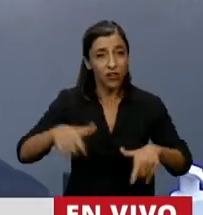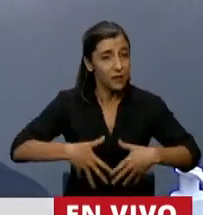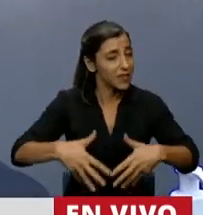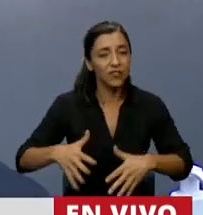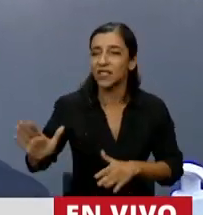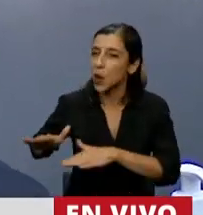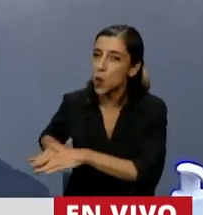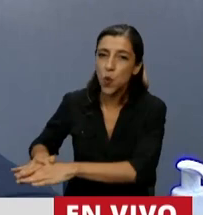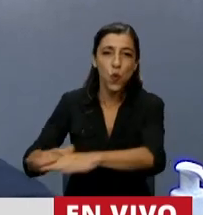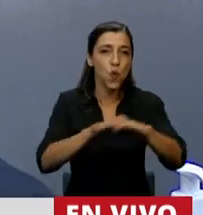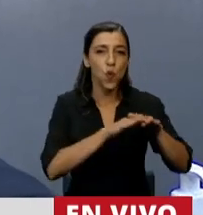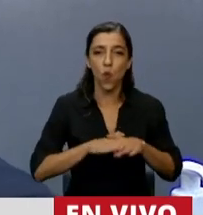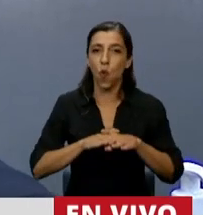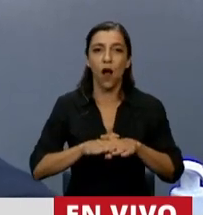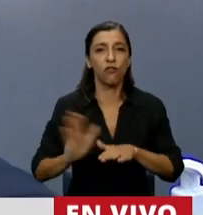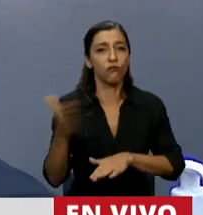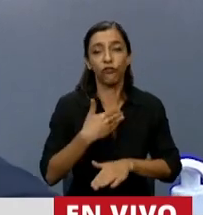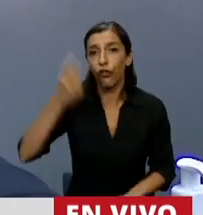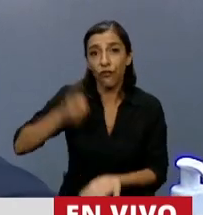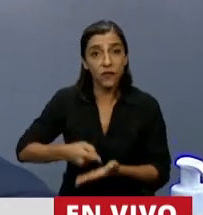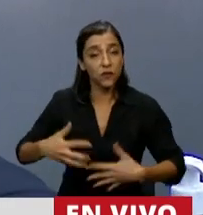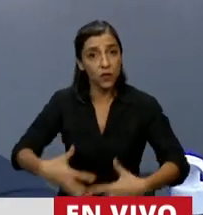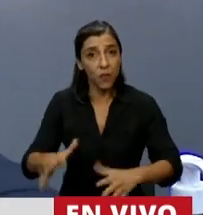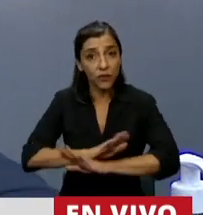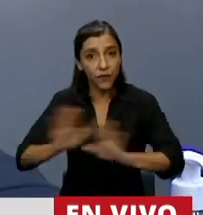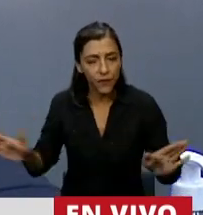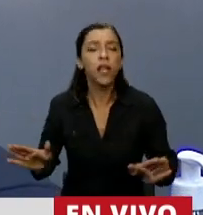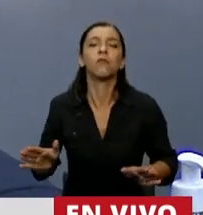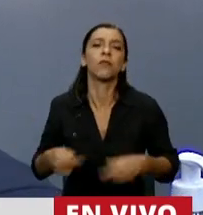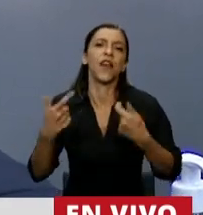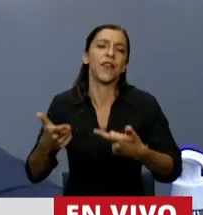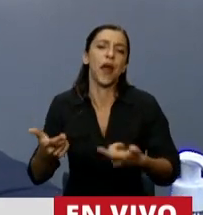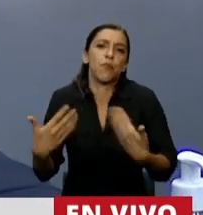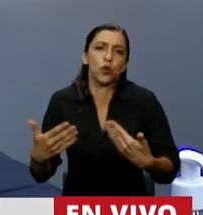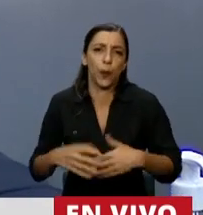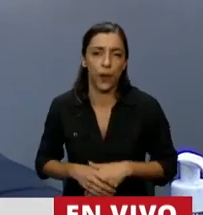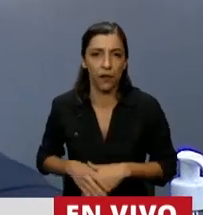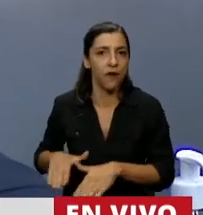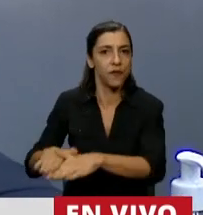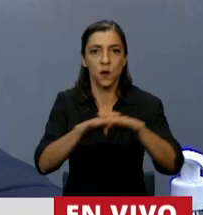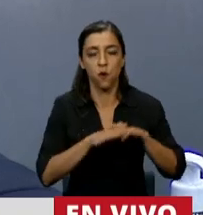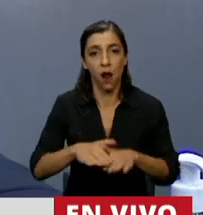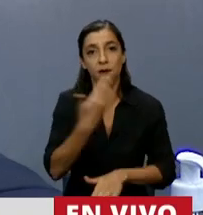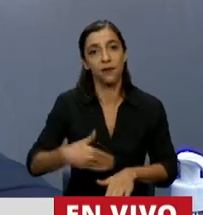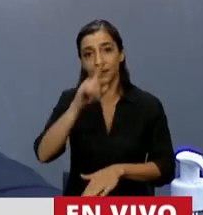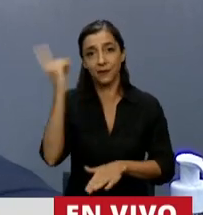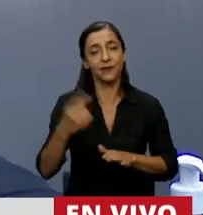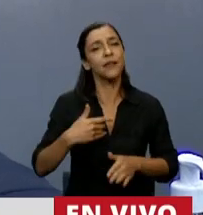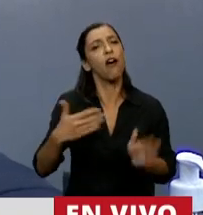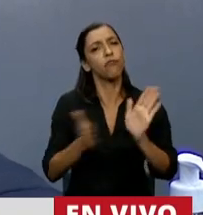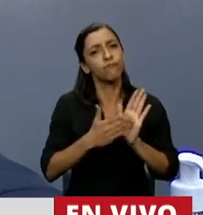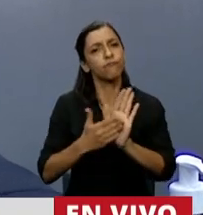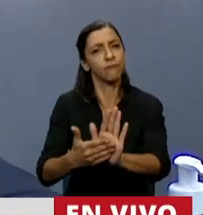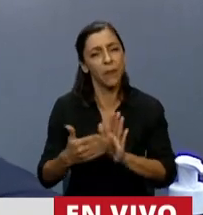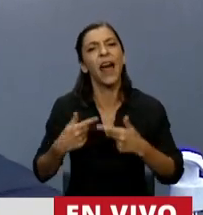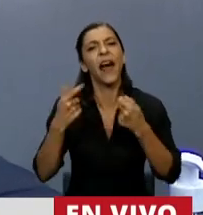las personas gestantes que toman la decisión de la interrupción de un embarazo. Y será el Estado el que tiene que dar las garantías en la salubridad y